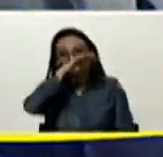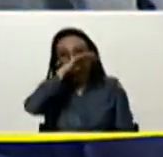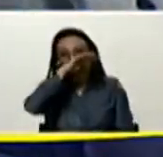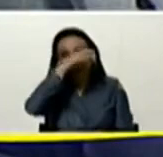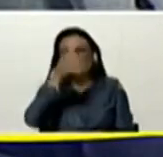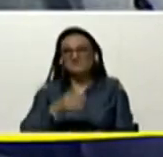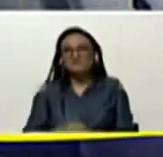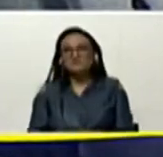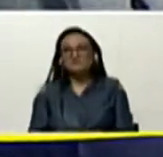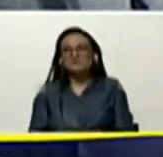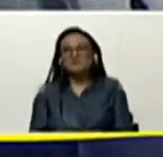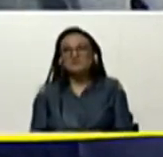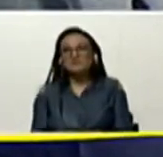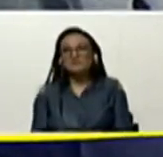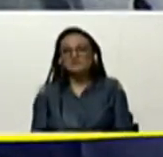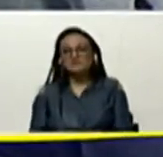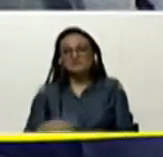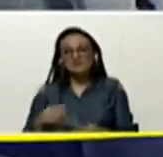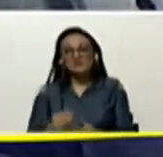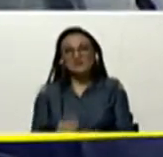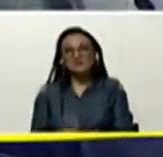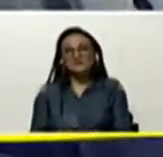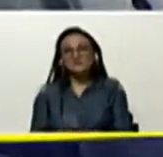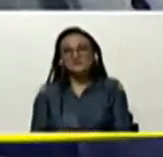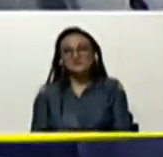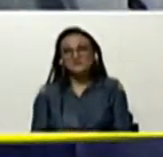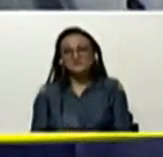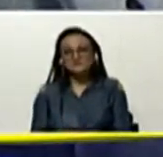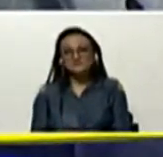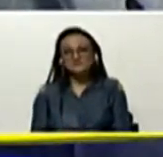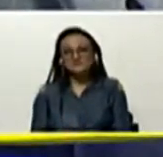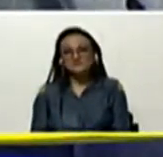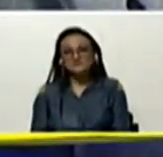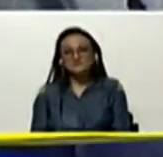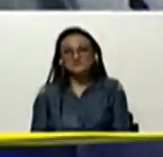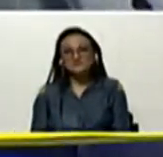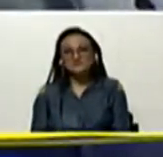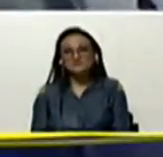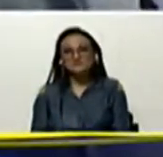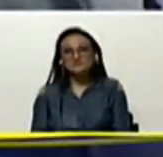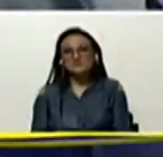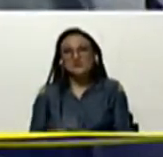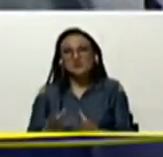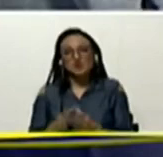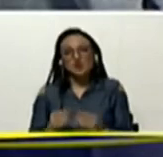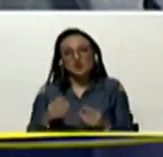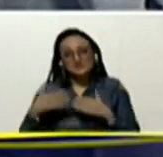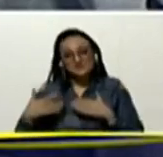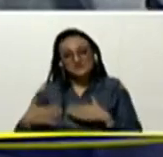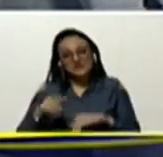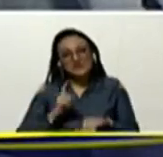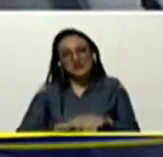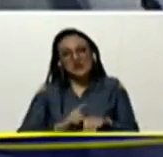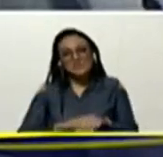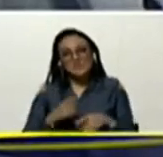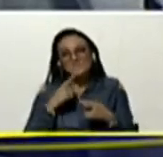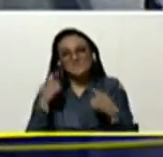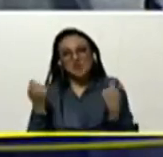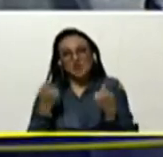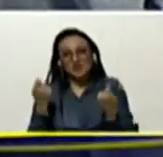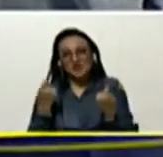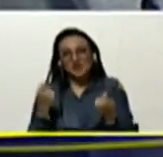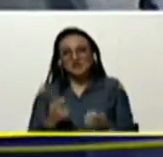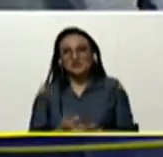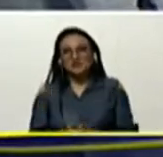los tanques anfibios, etcétera, etcétera. Bueno, y todo el pasar del tiempo como periodista y todo lo que